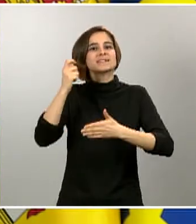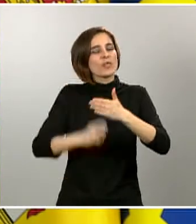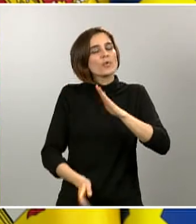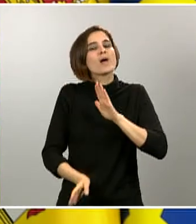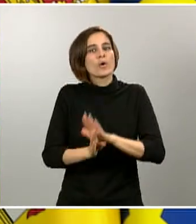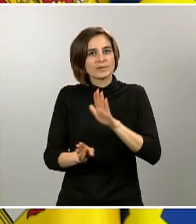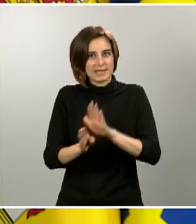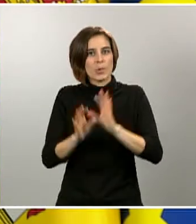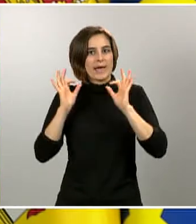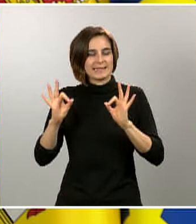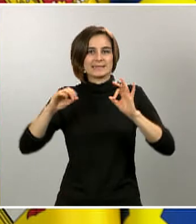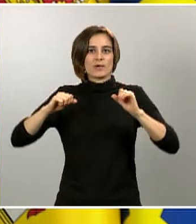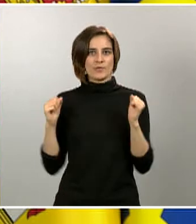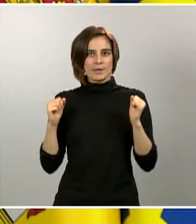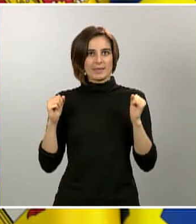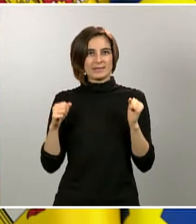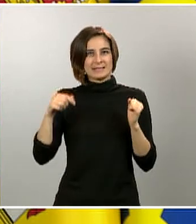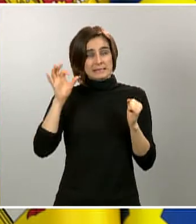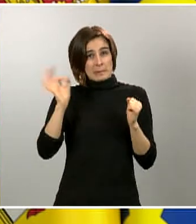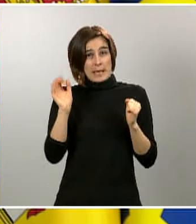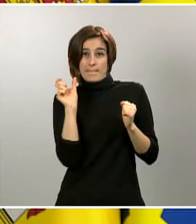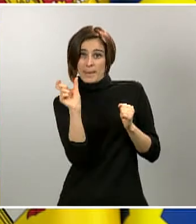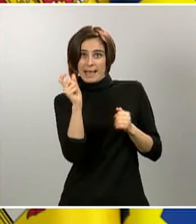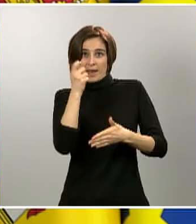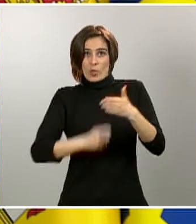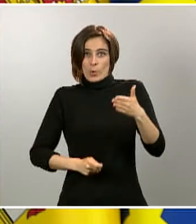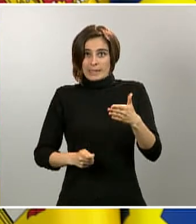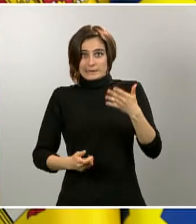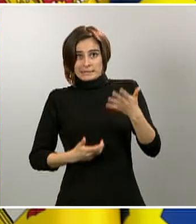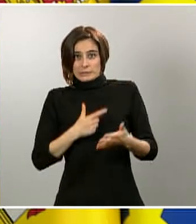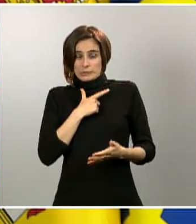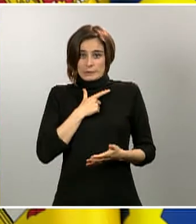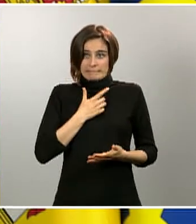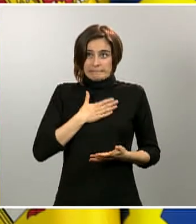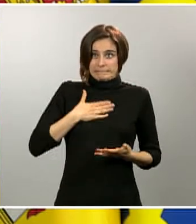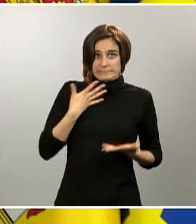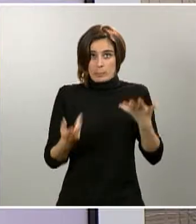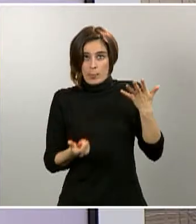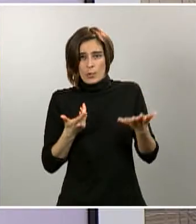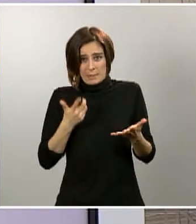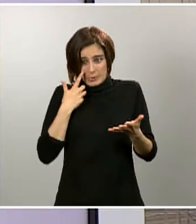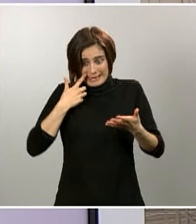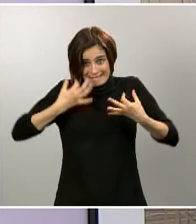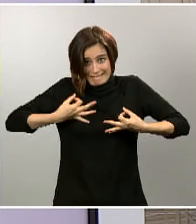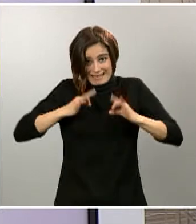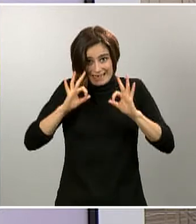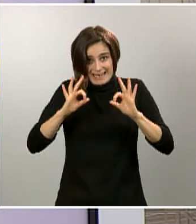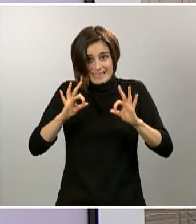amable posible, pero es que es la que corresponde con la realidad de combate, de lucha contra el virus.